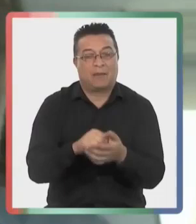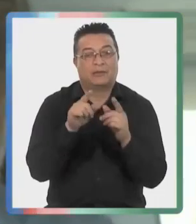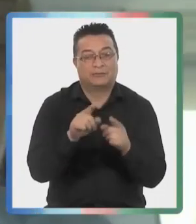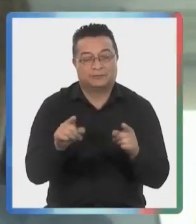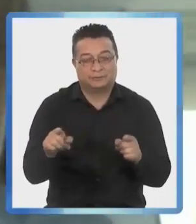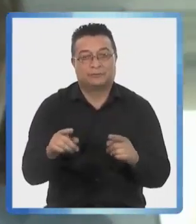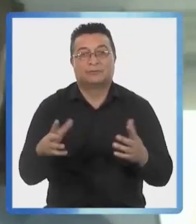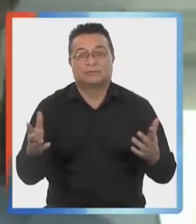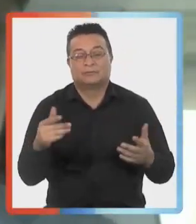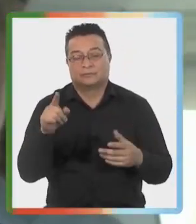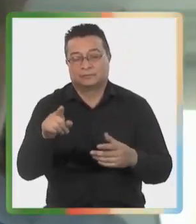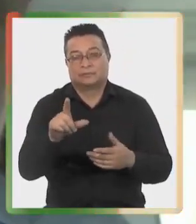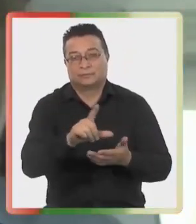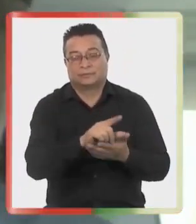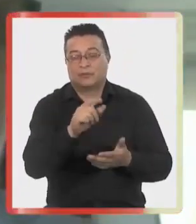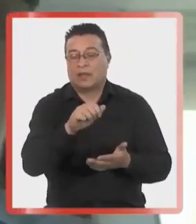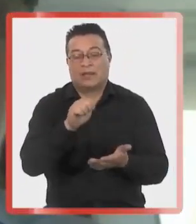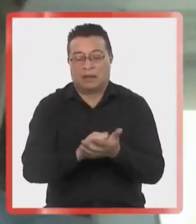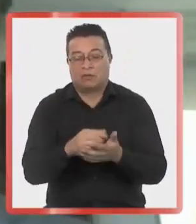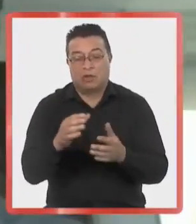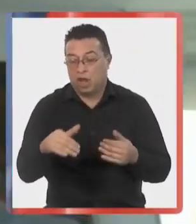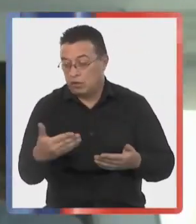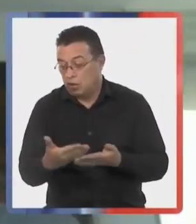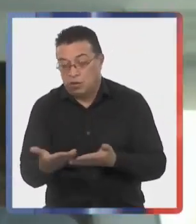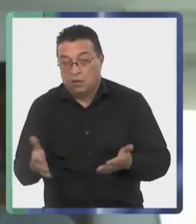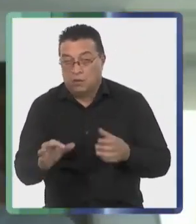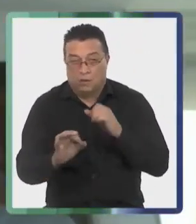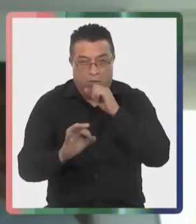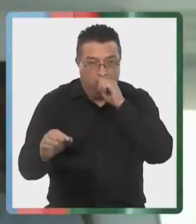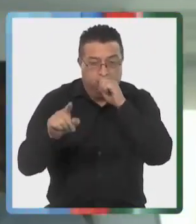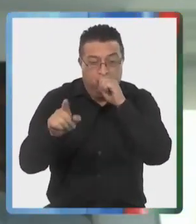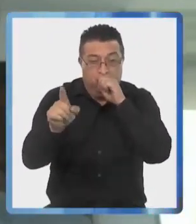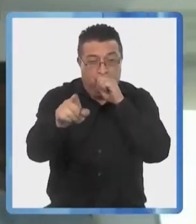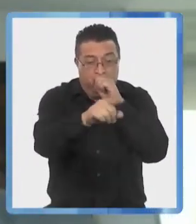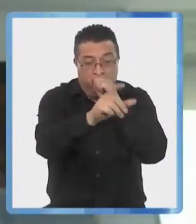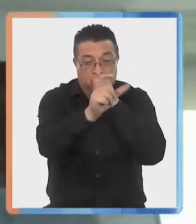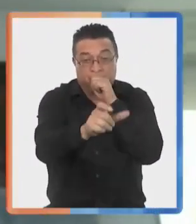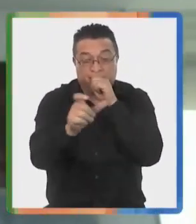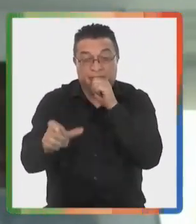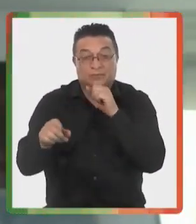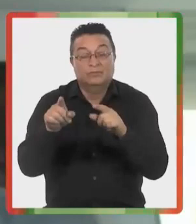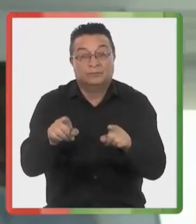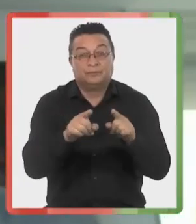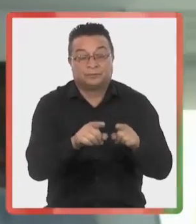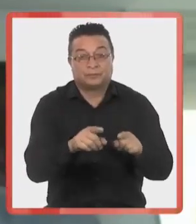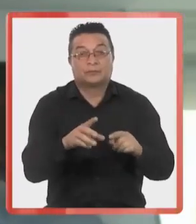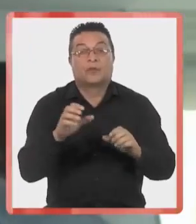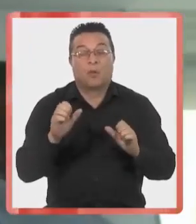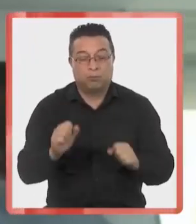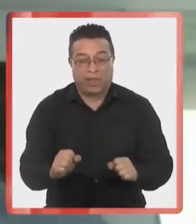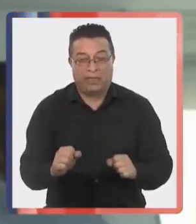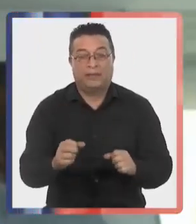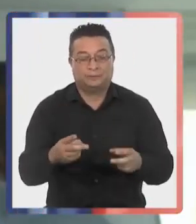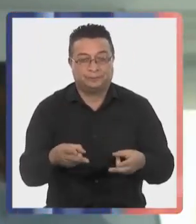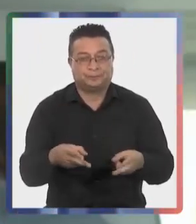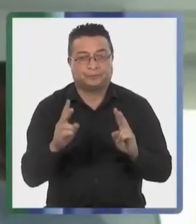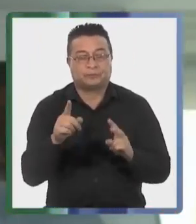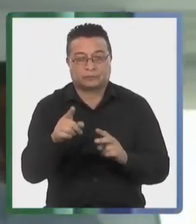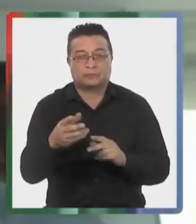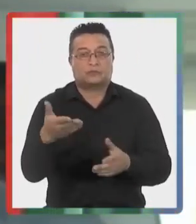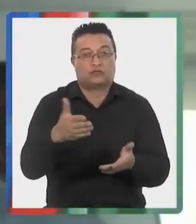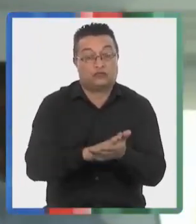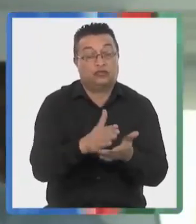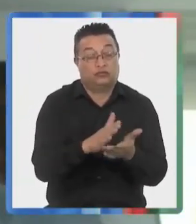ella. Prácticamente no recibimos ningún reclamo. Se supone que estas personas, digamos, pueden estar muchos de